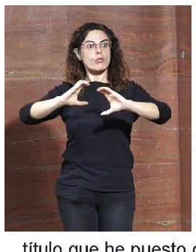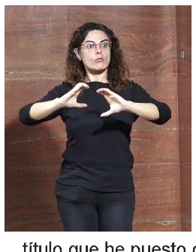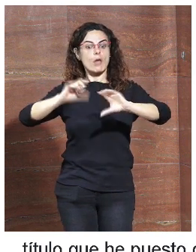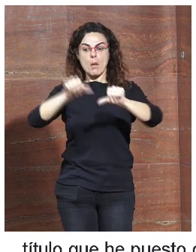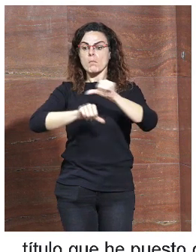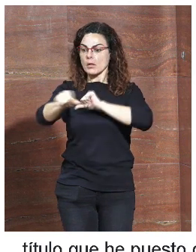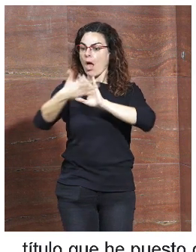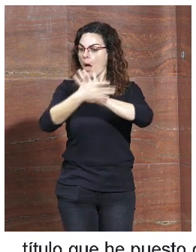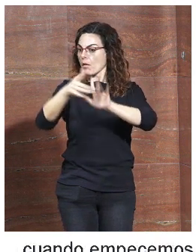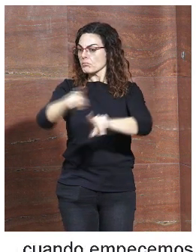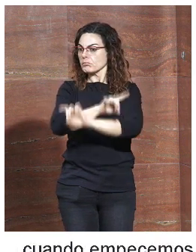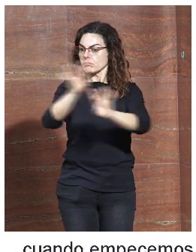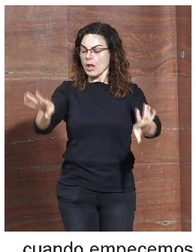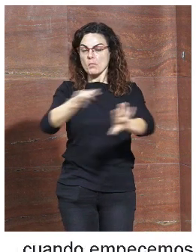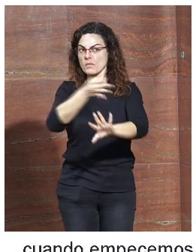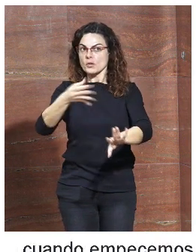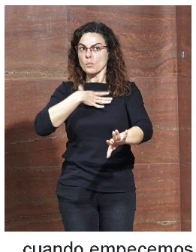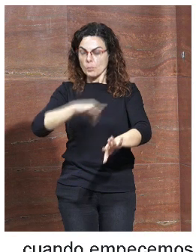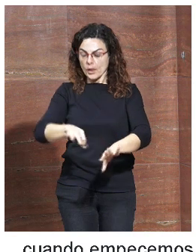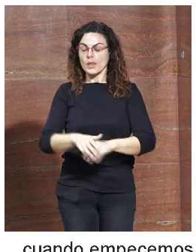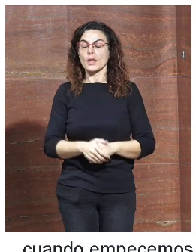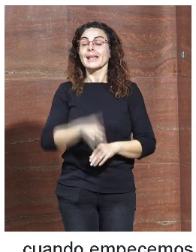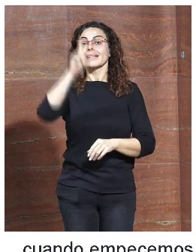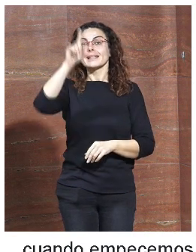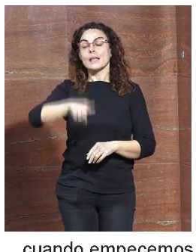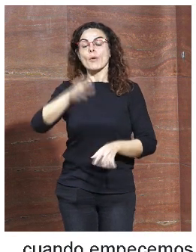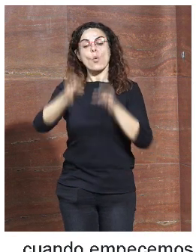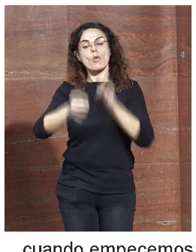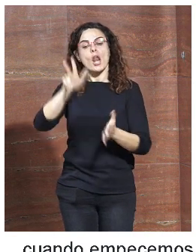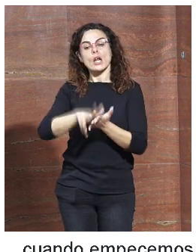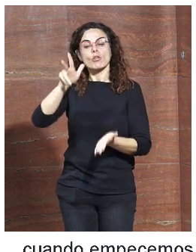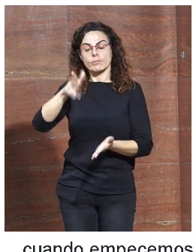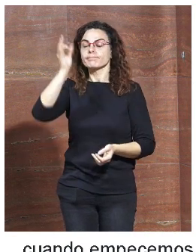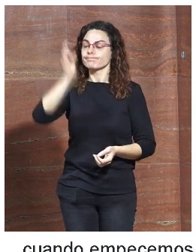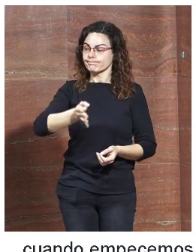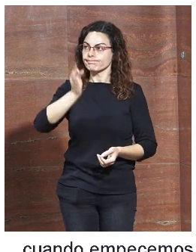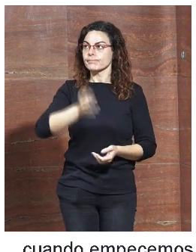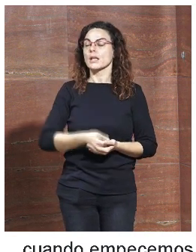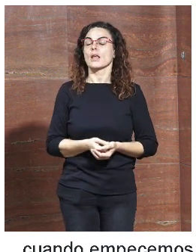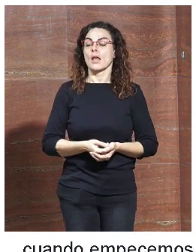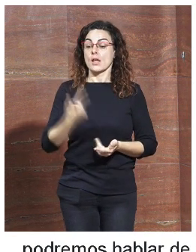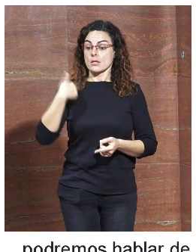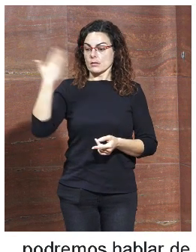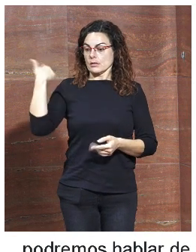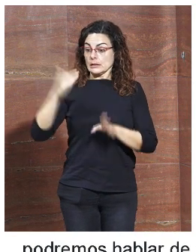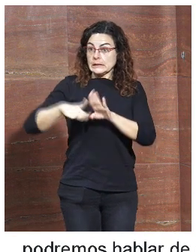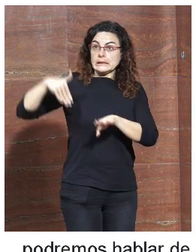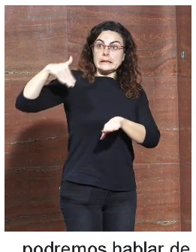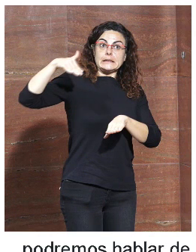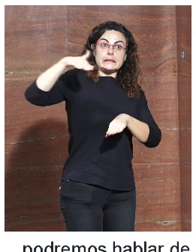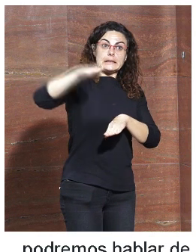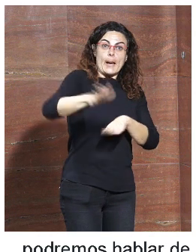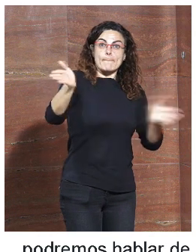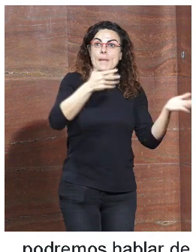esto, ¿no? Y luego, ¿qué necesitamos también? Reconocimiento jurídico. Es verdad que dimos un paso importante en marzo